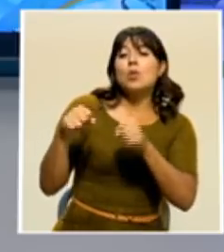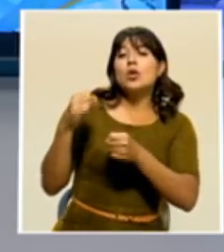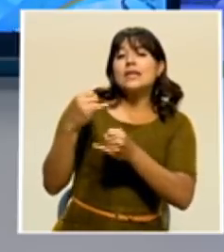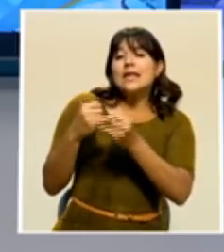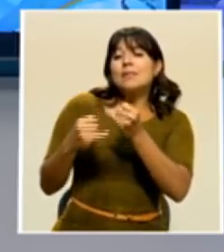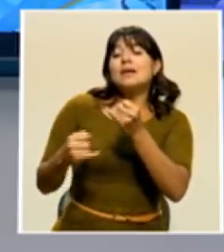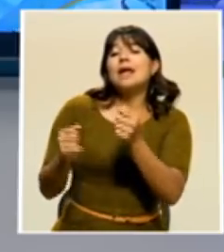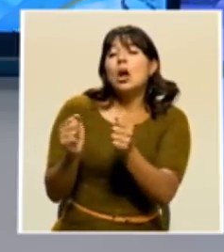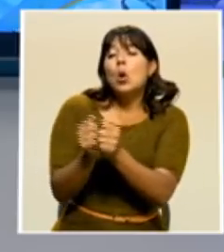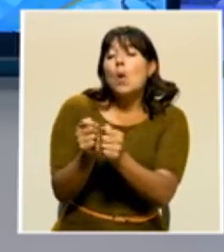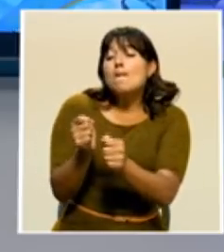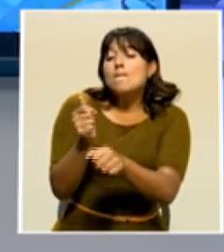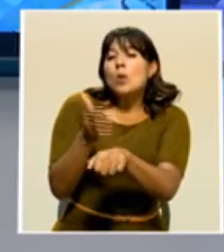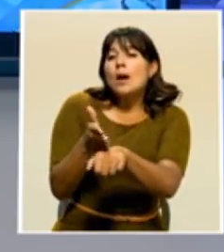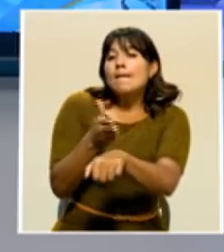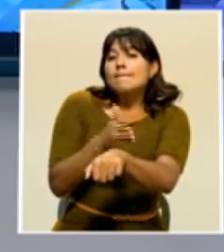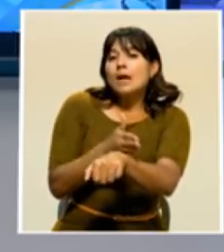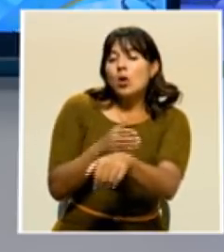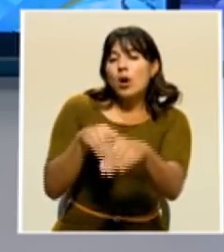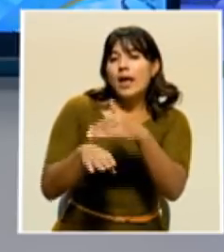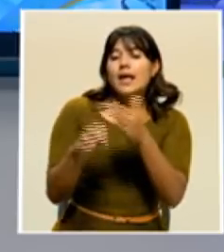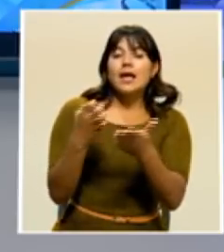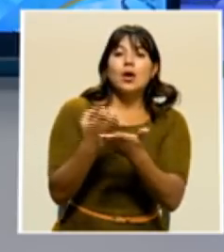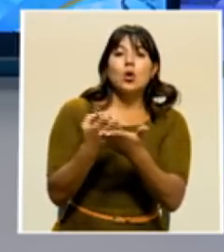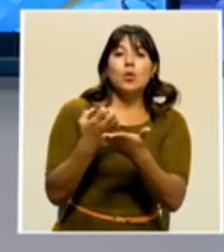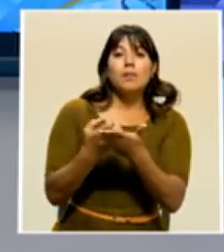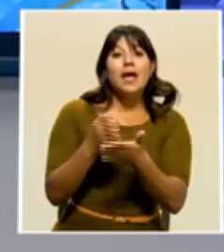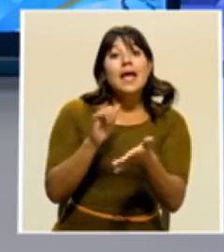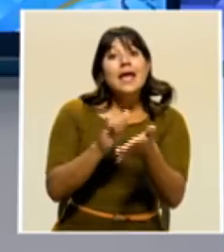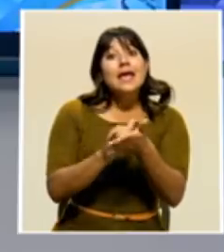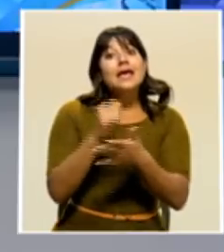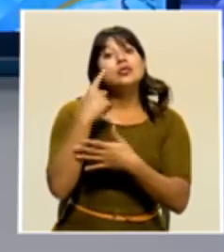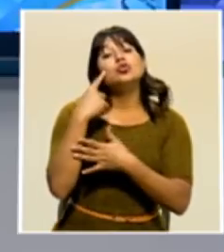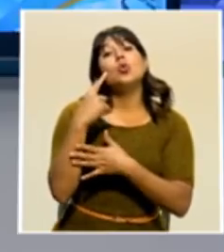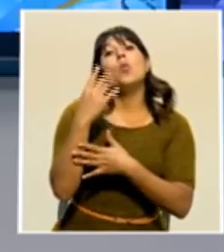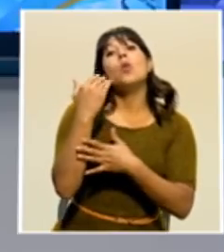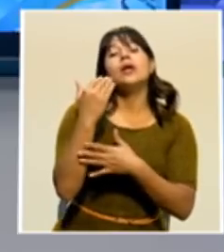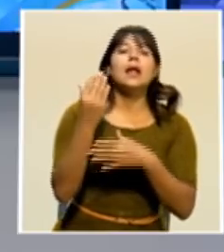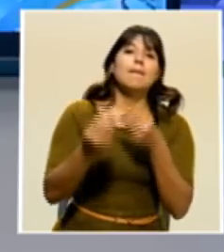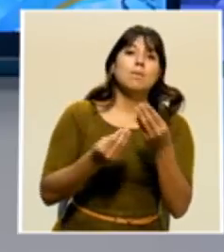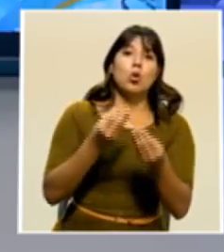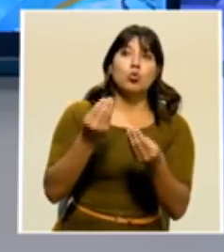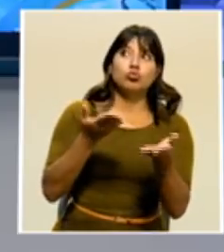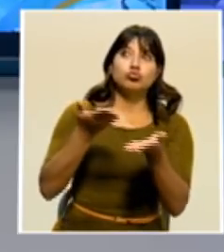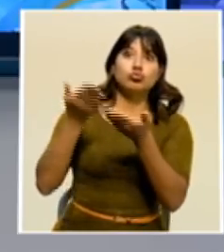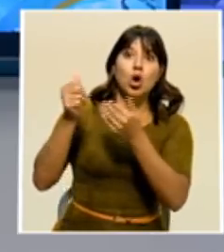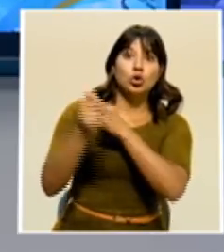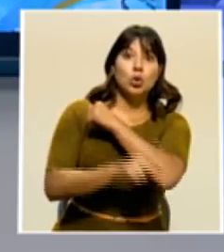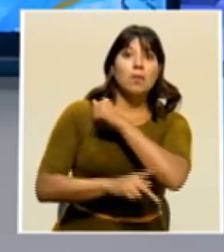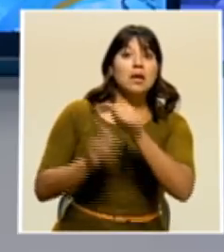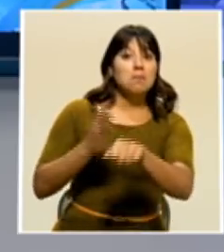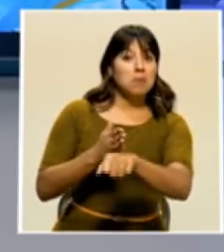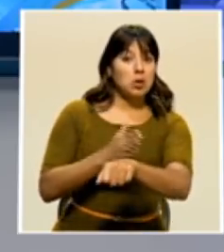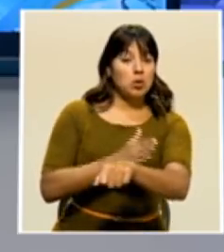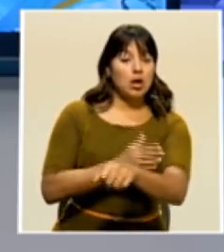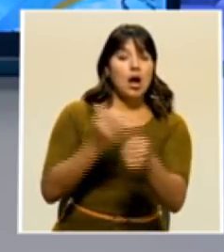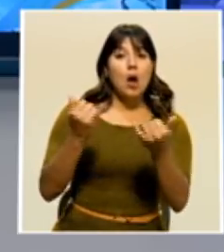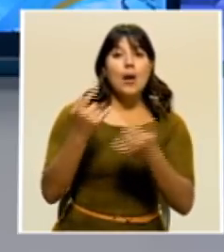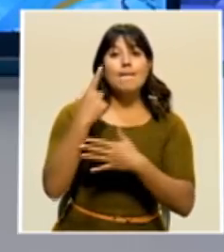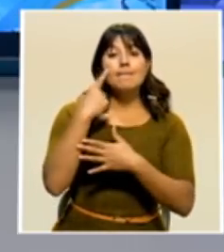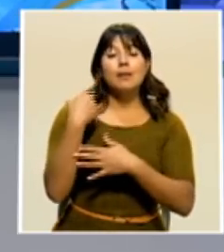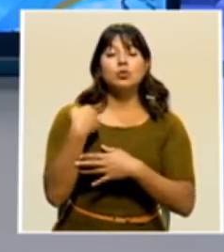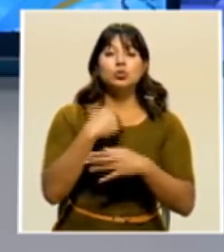la economía. Esto debido a la estabilidad en las exportaciones. Vamos de inmediato a ver